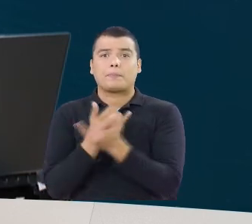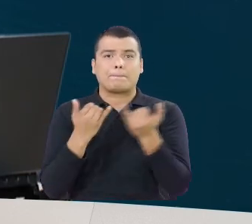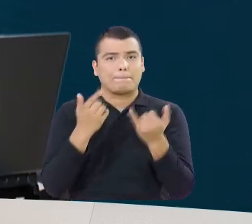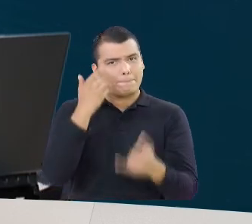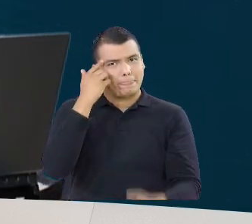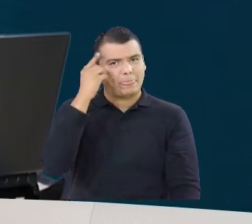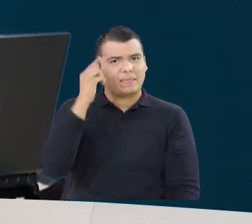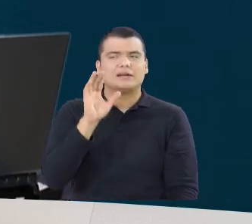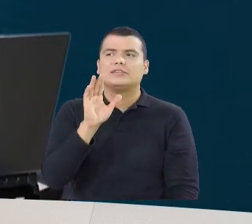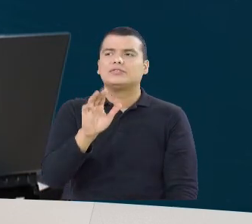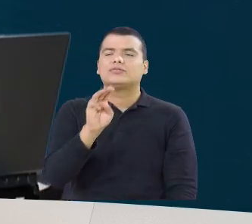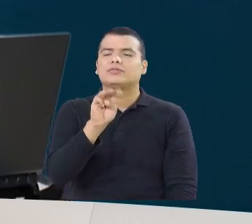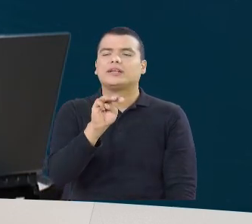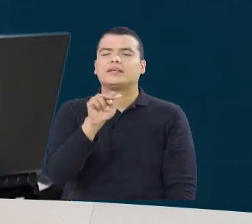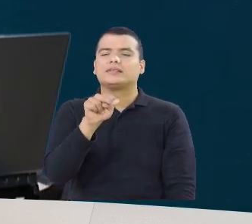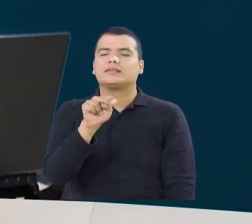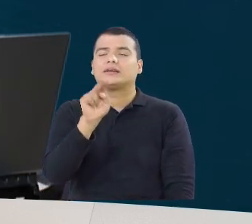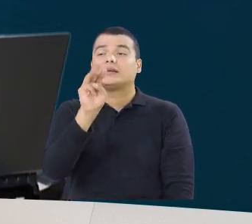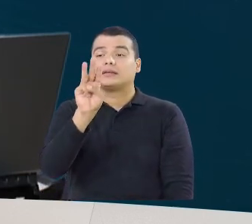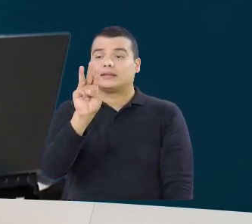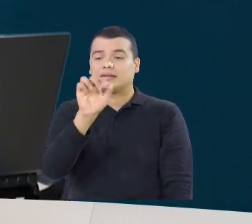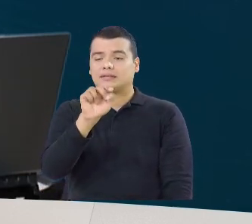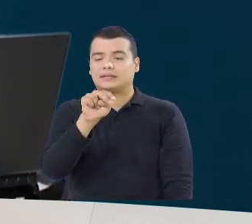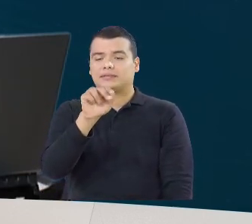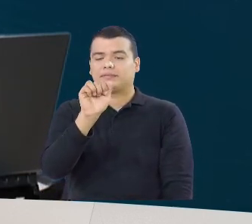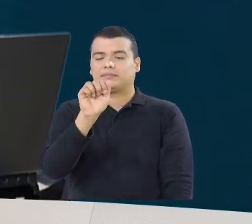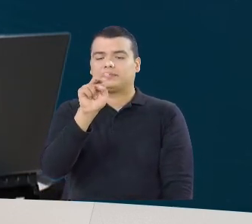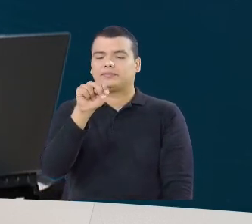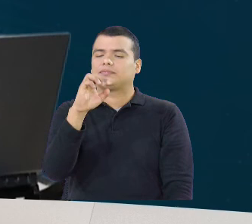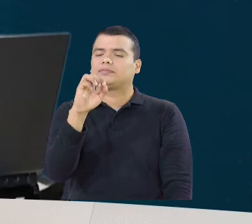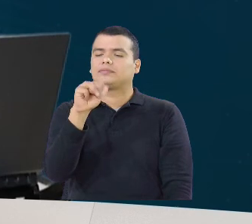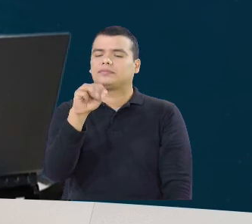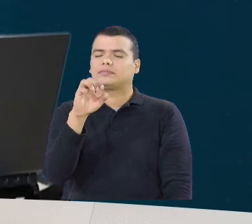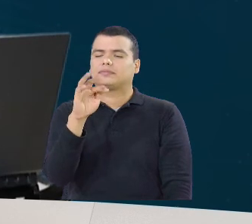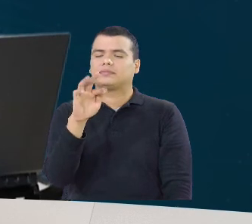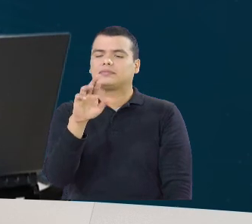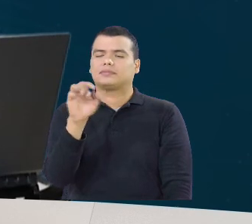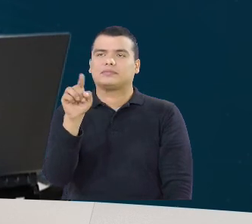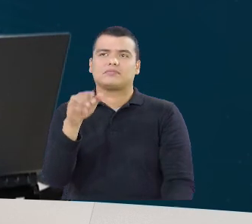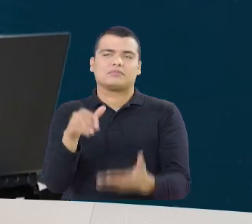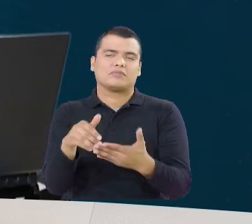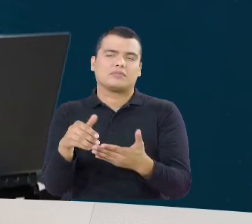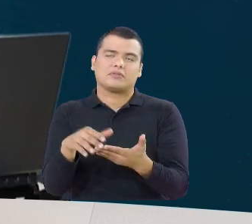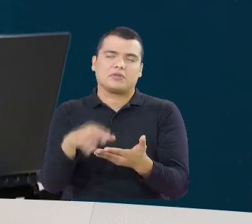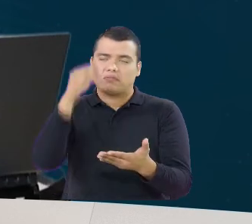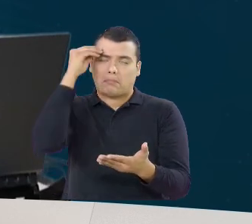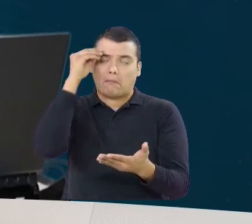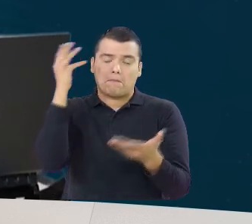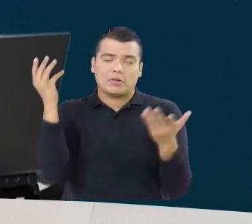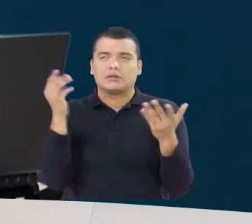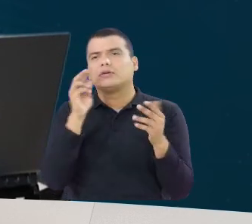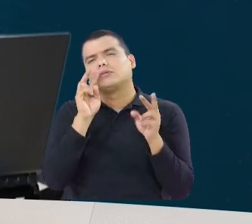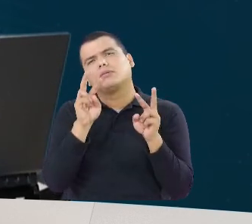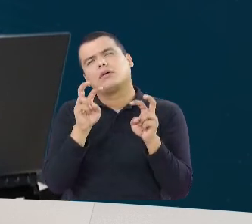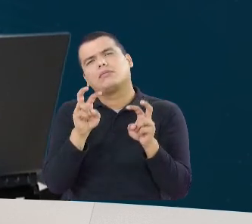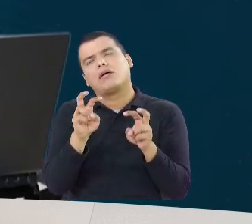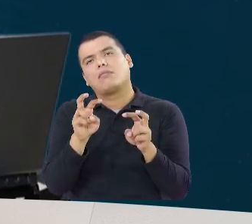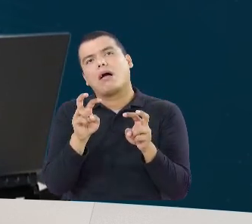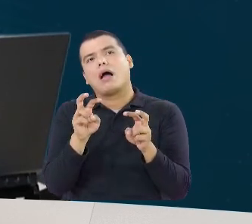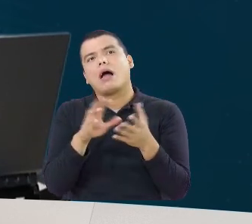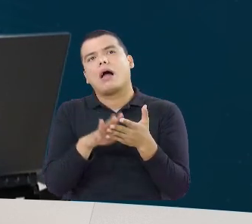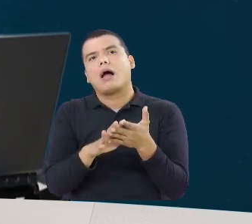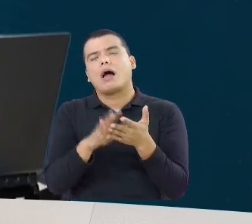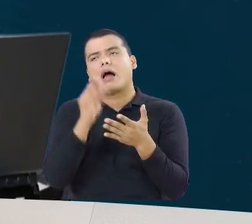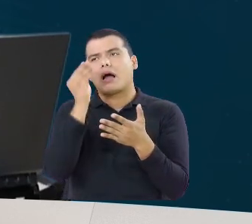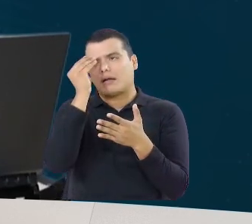3 nanómetros. Y 3 nanómetros, yo no sabía qué era eso hasta que me puse a mirar esto